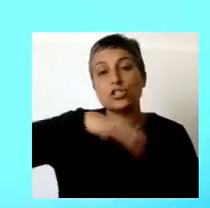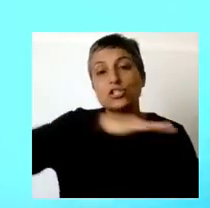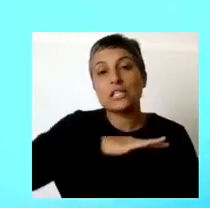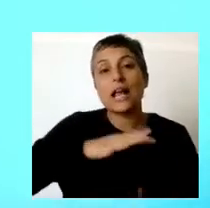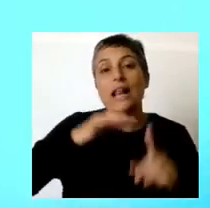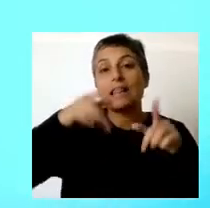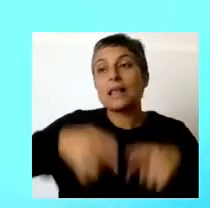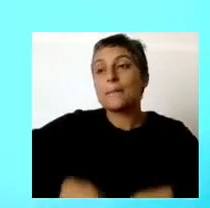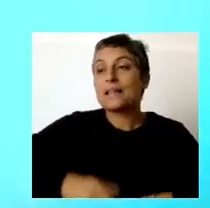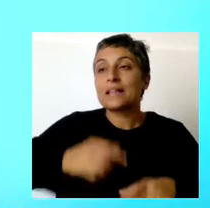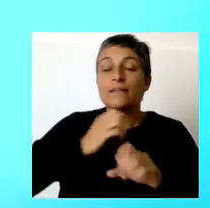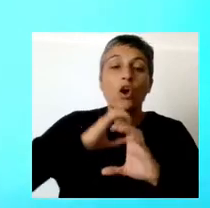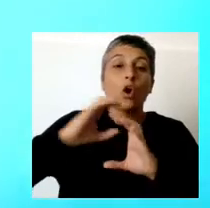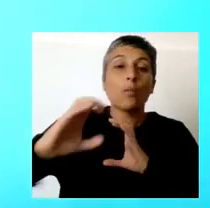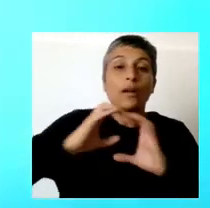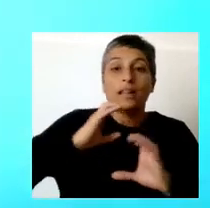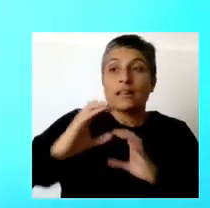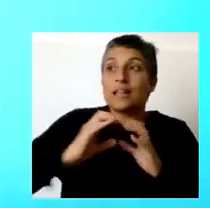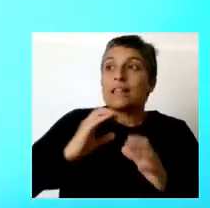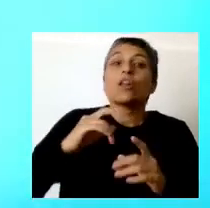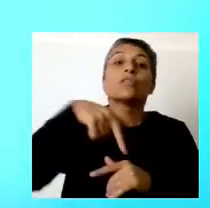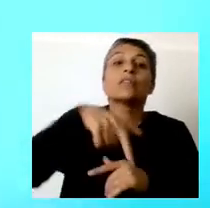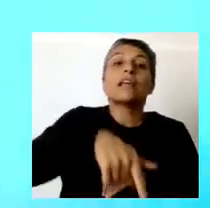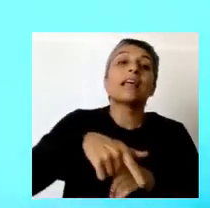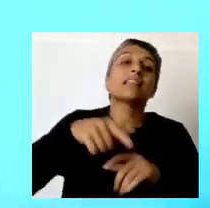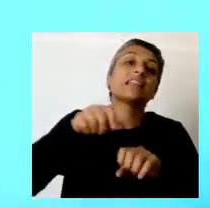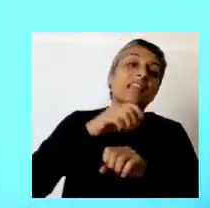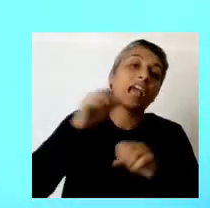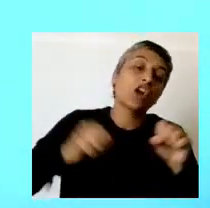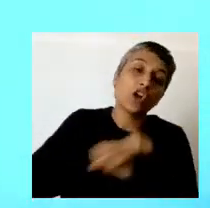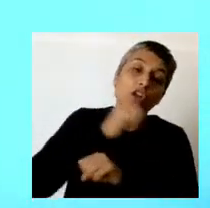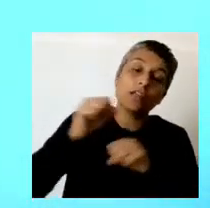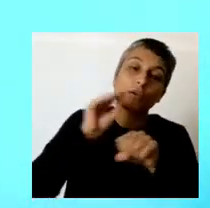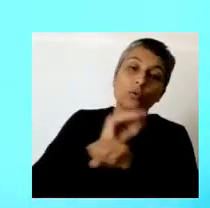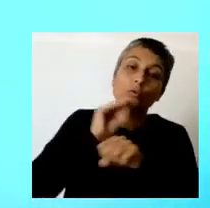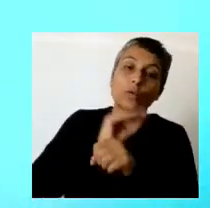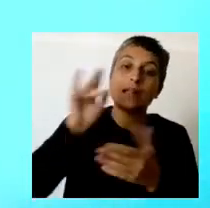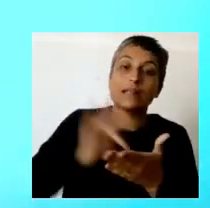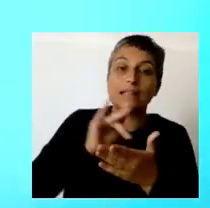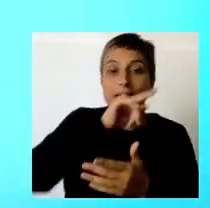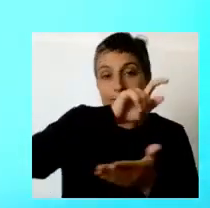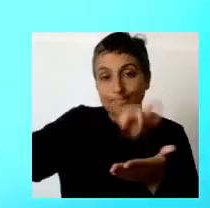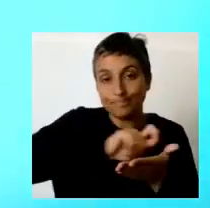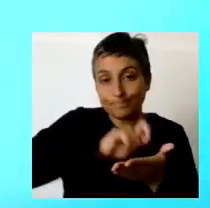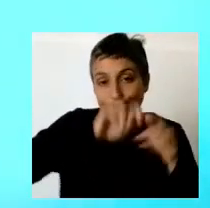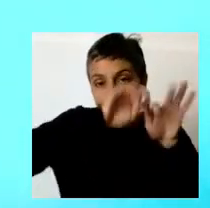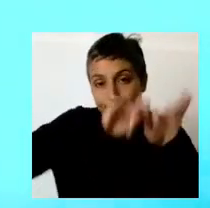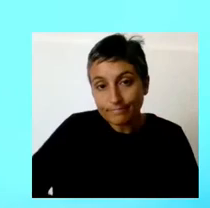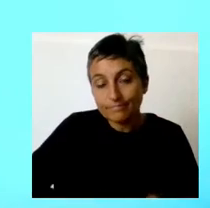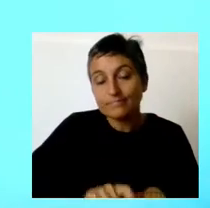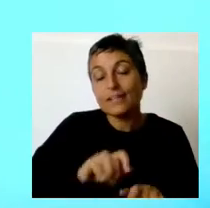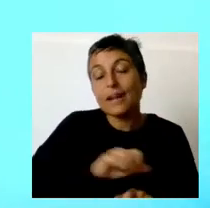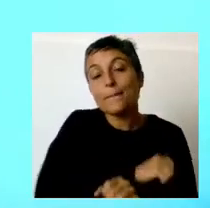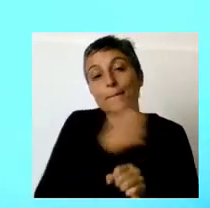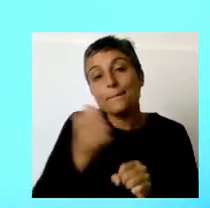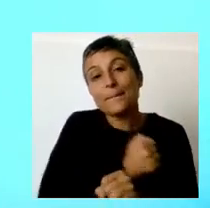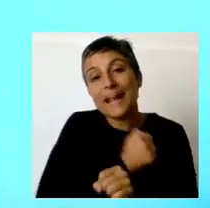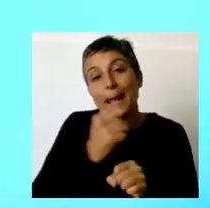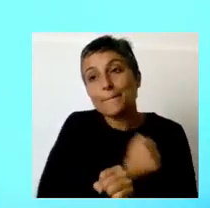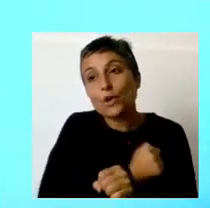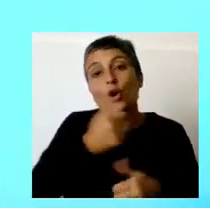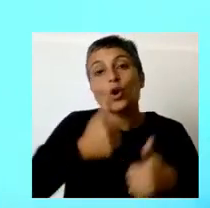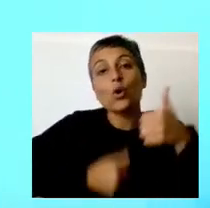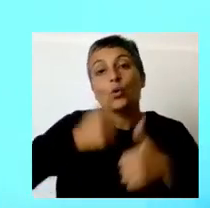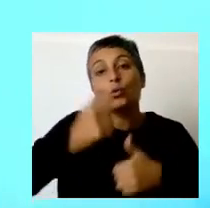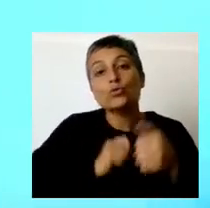tecnologías y cultura digital. Como escritora, ganó premios y menciones en concursos nacionales de ensayo, relato y dramaturgia